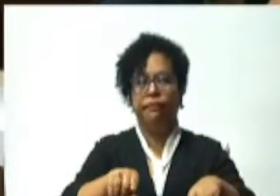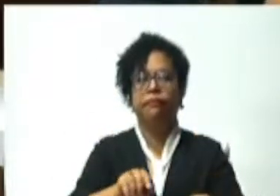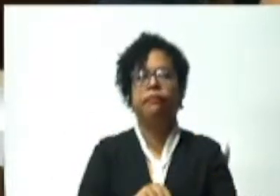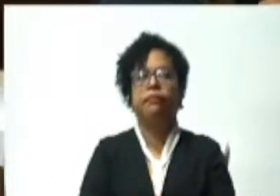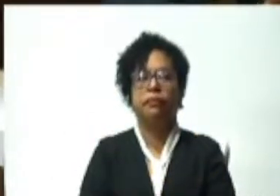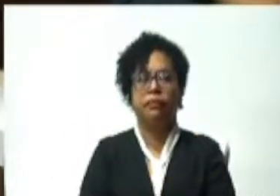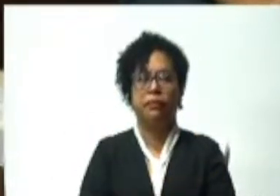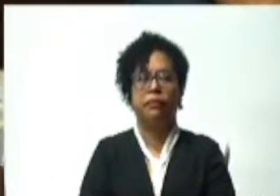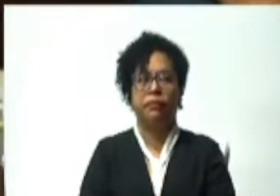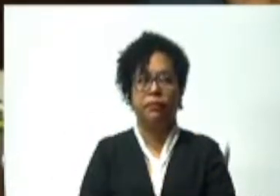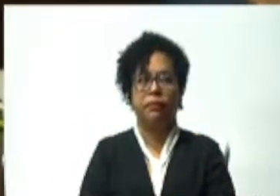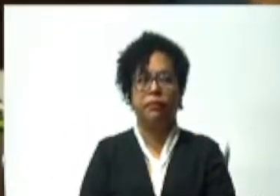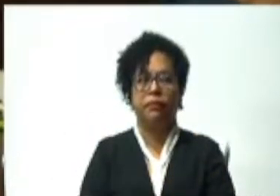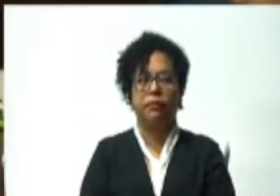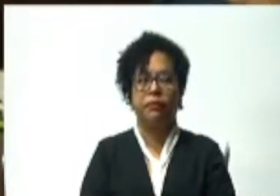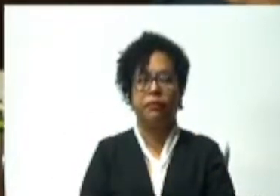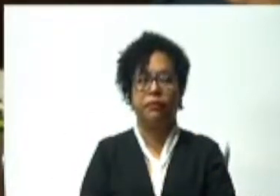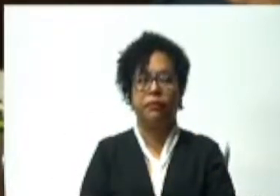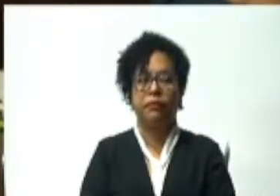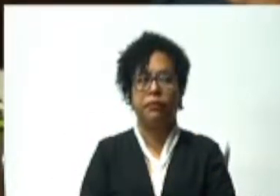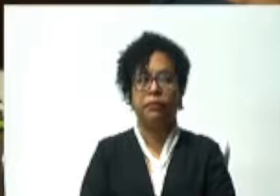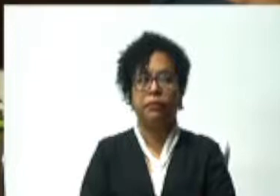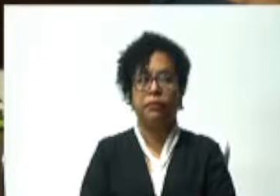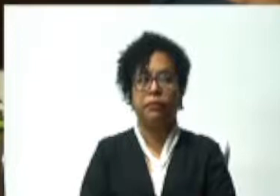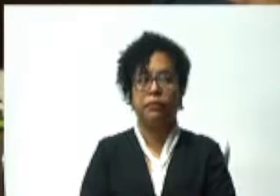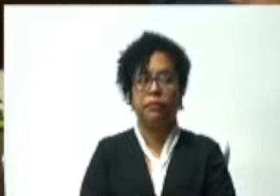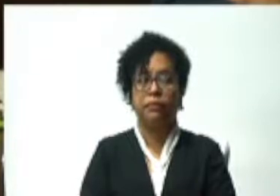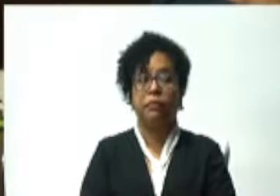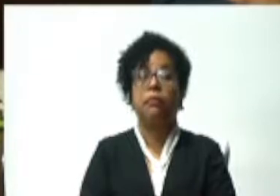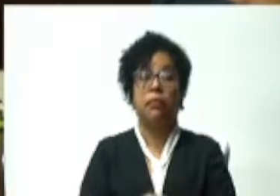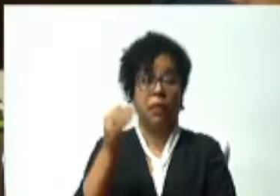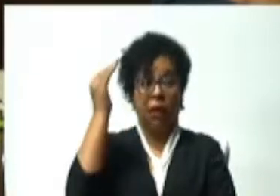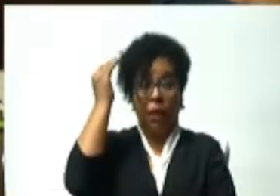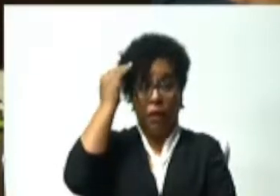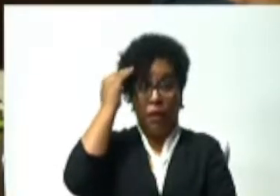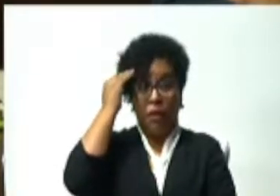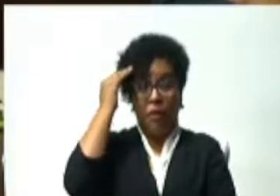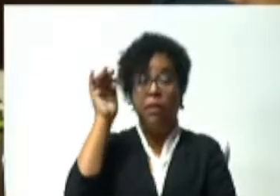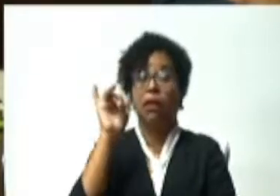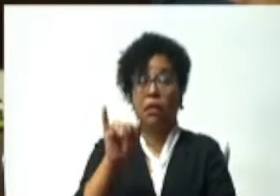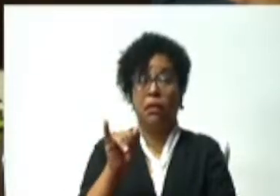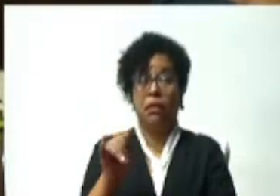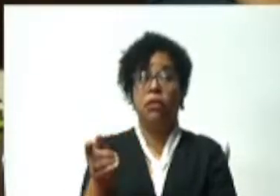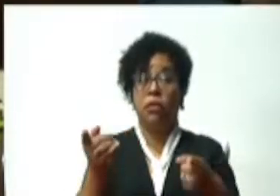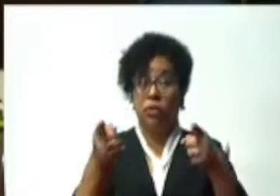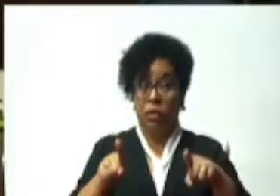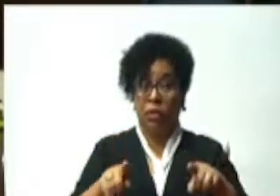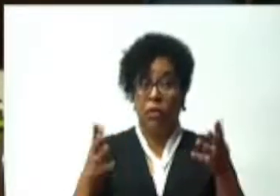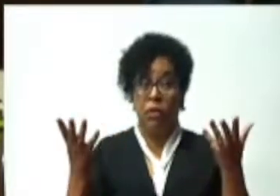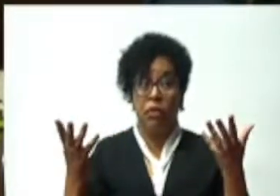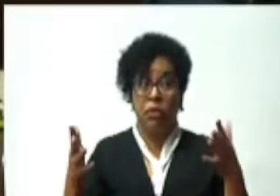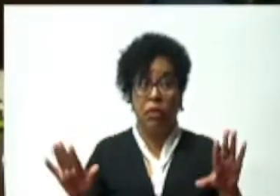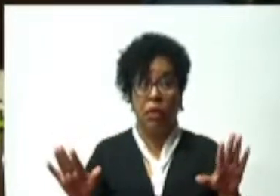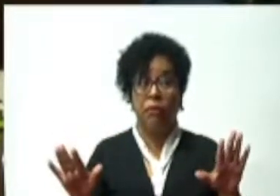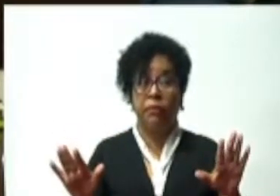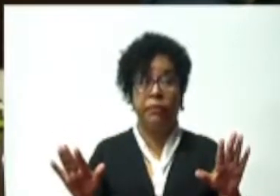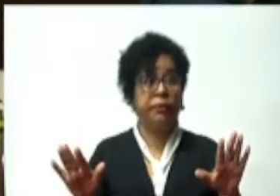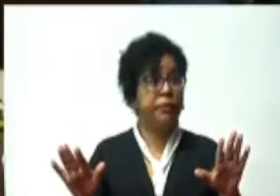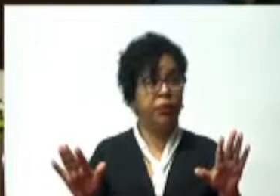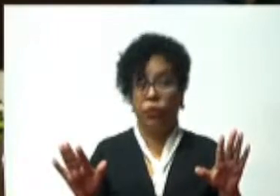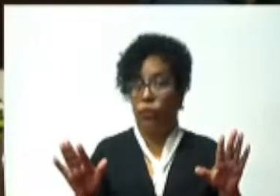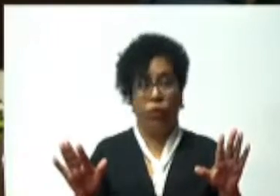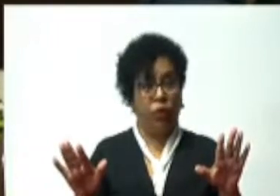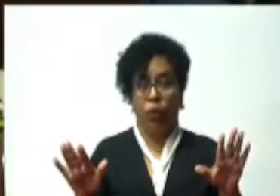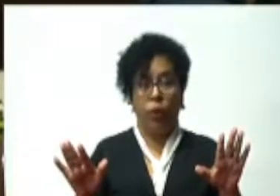Y no solo tuve acceso a la información, sino que extraoficialmente también, por lo bajo, me llegó un